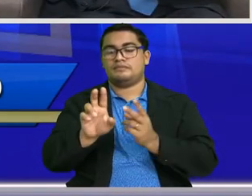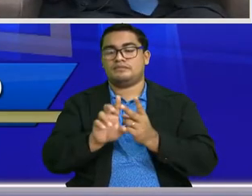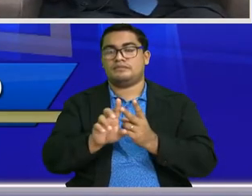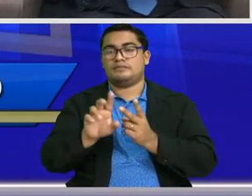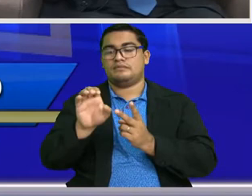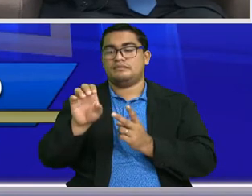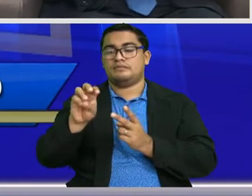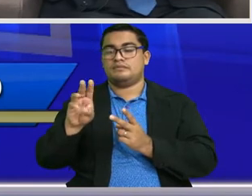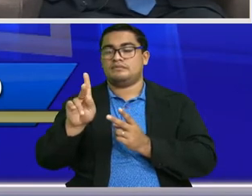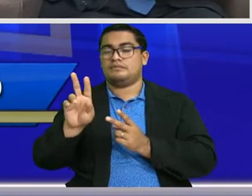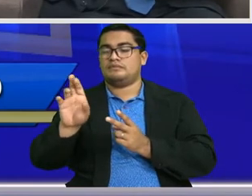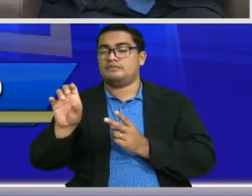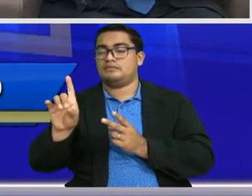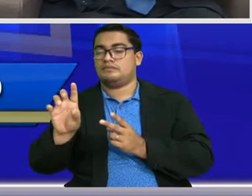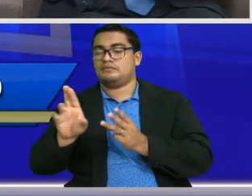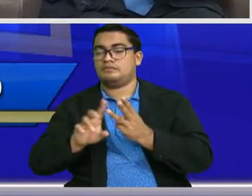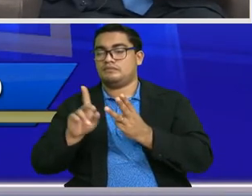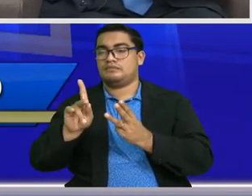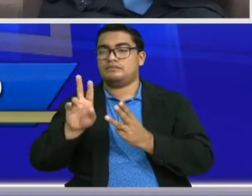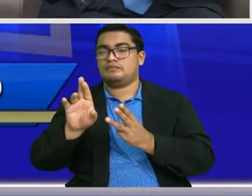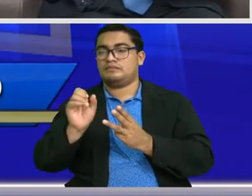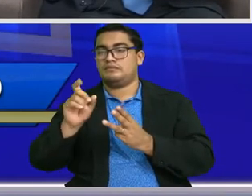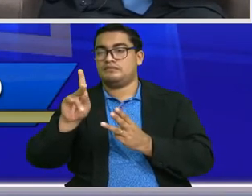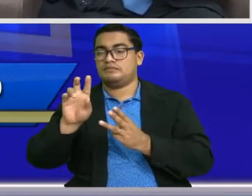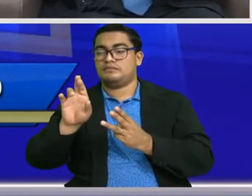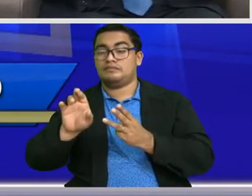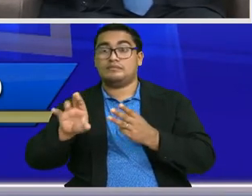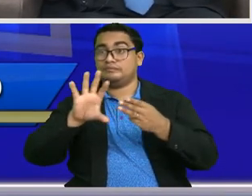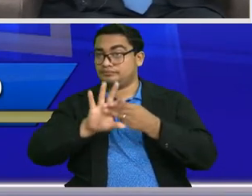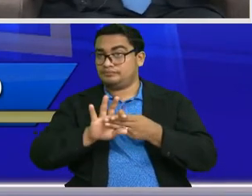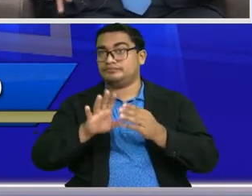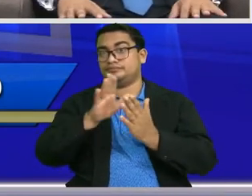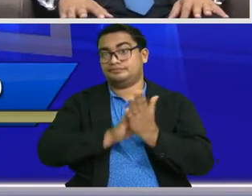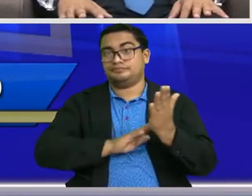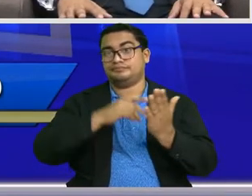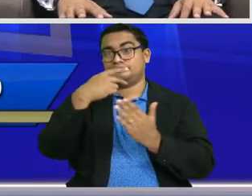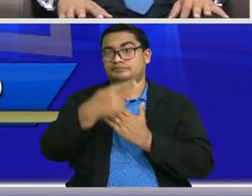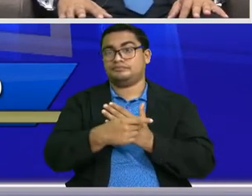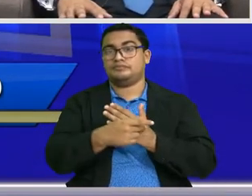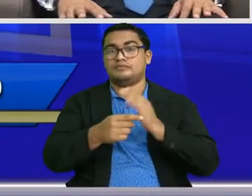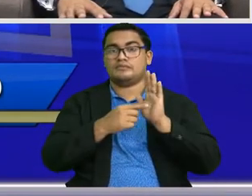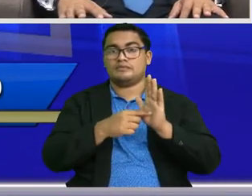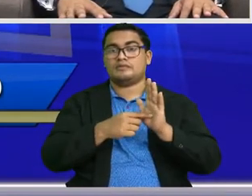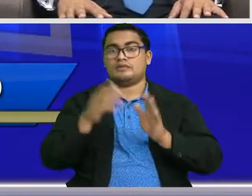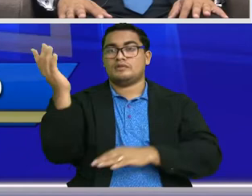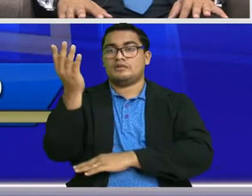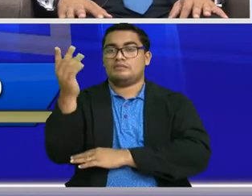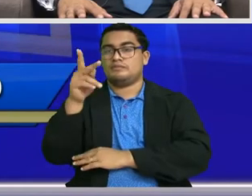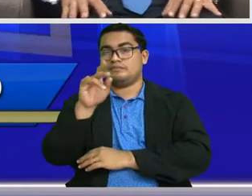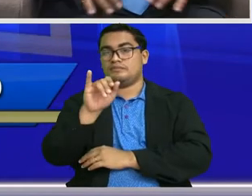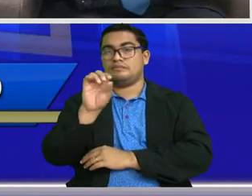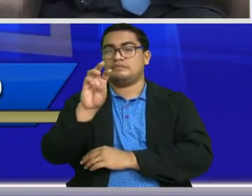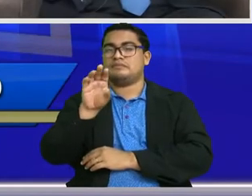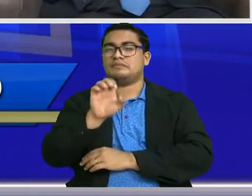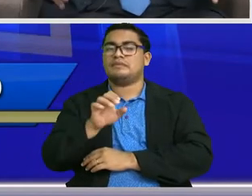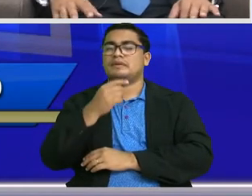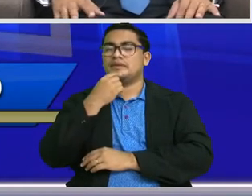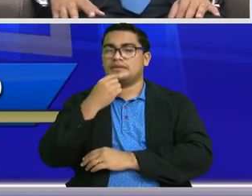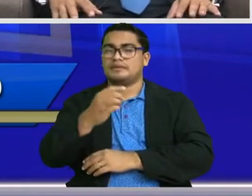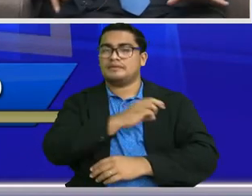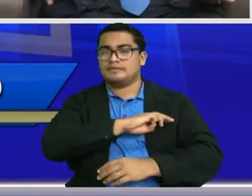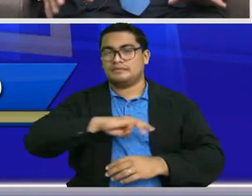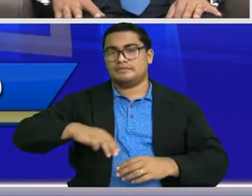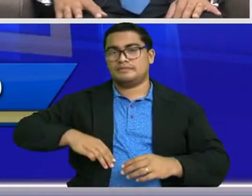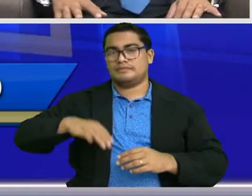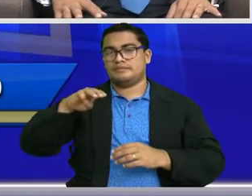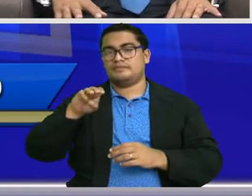Pyme y cómo estas plataformas hoy, estamos hablando, por ejemplo, el MEFCA tiene dentro de su haber al